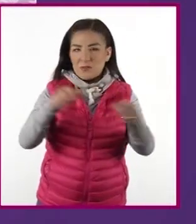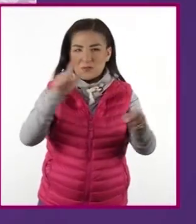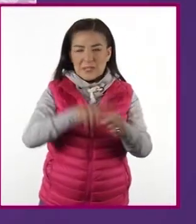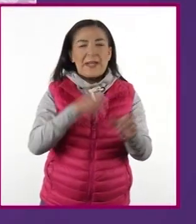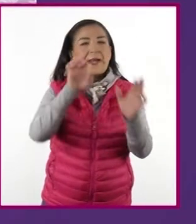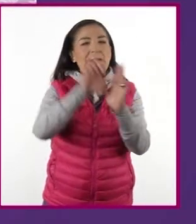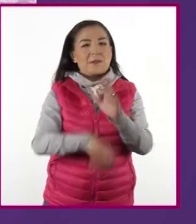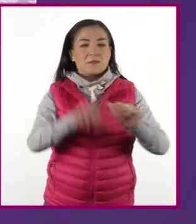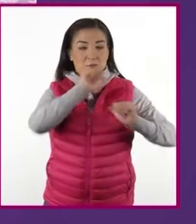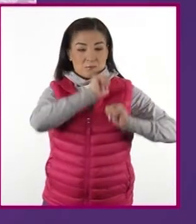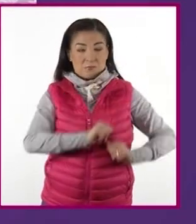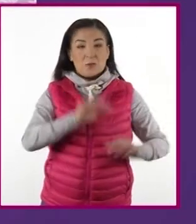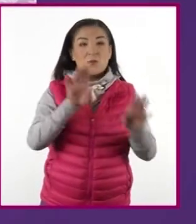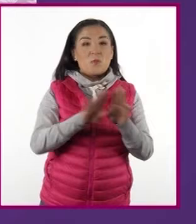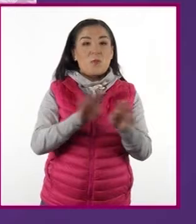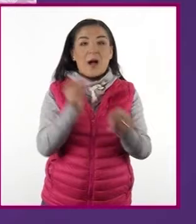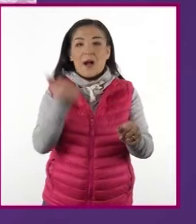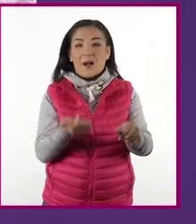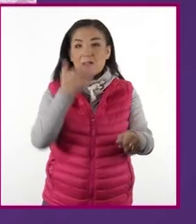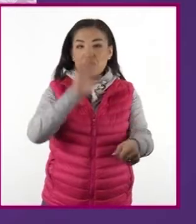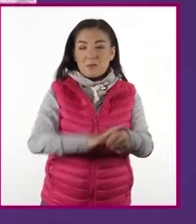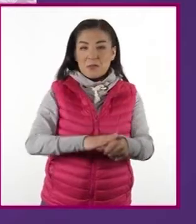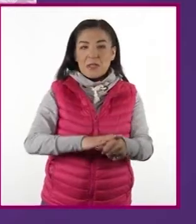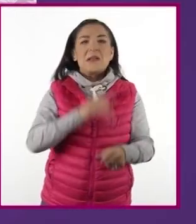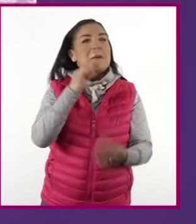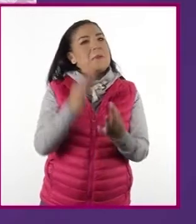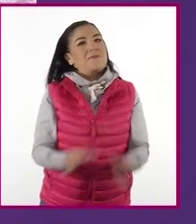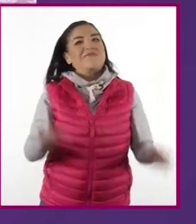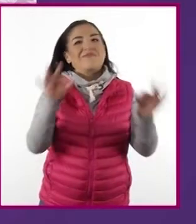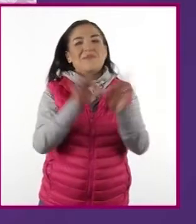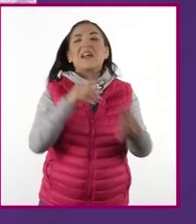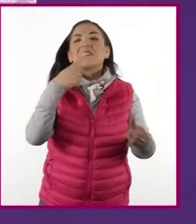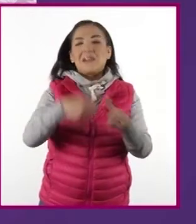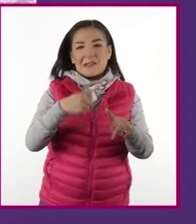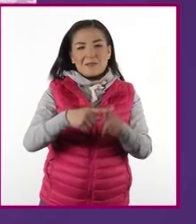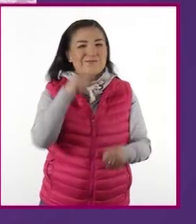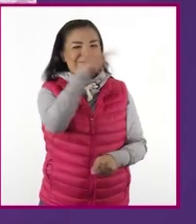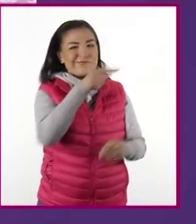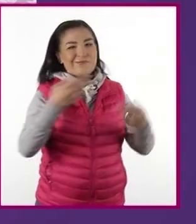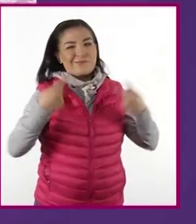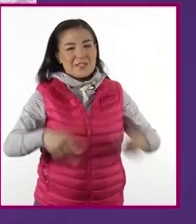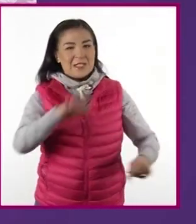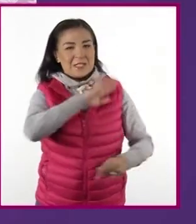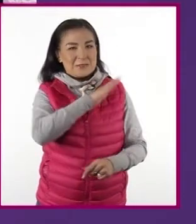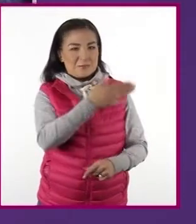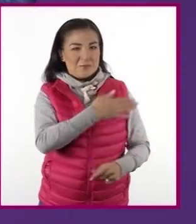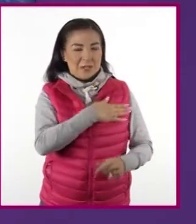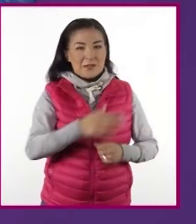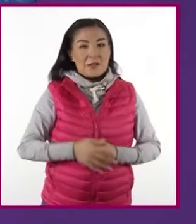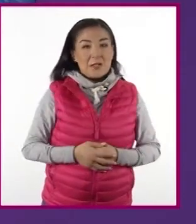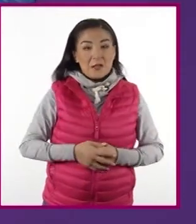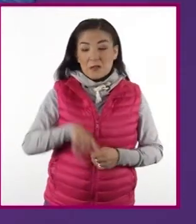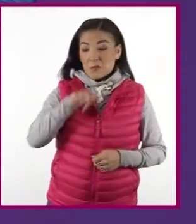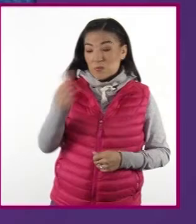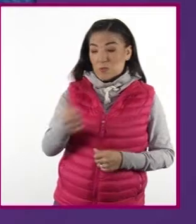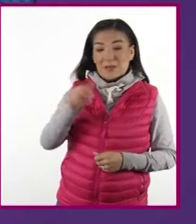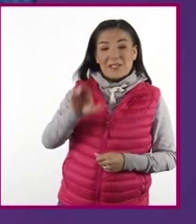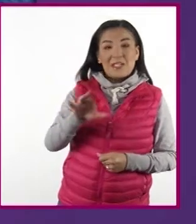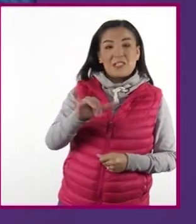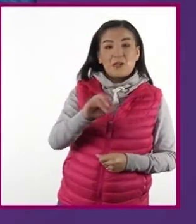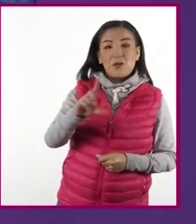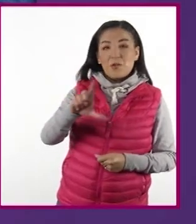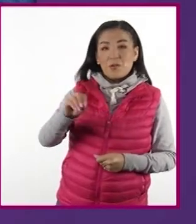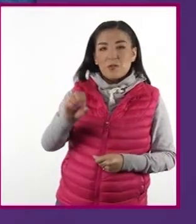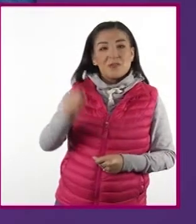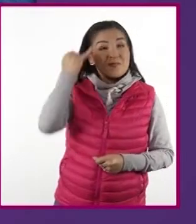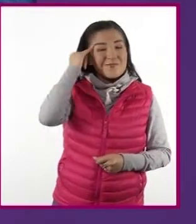cargos administrativos más importantes se otorgaban a los españoles, mientras que a los criollos se les